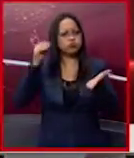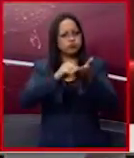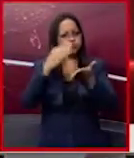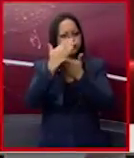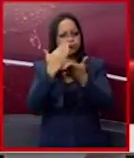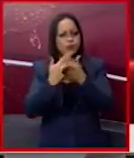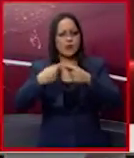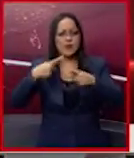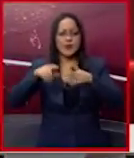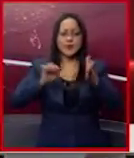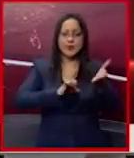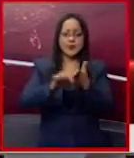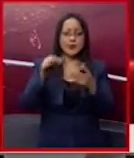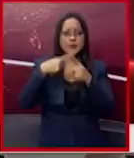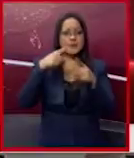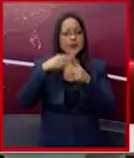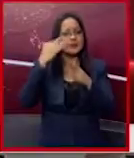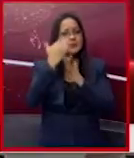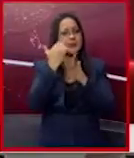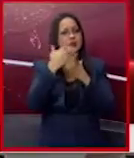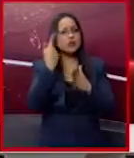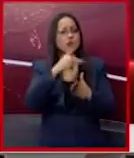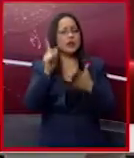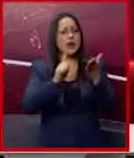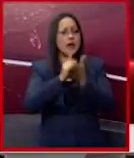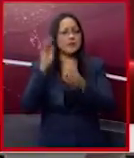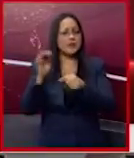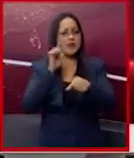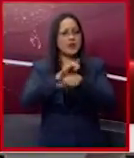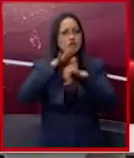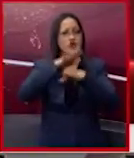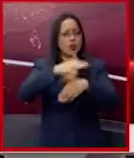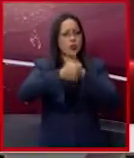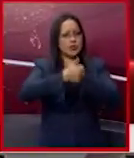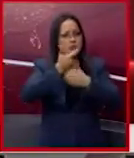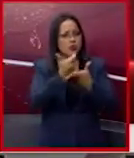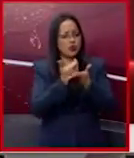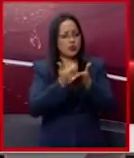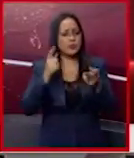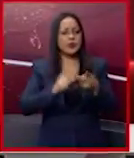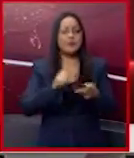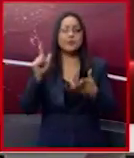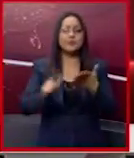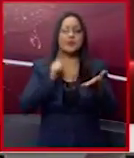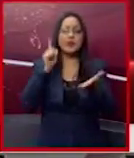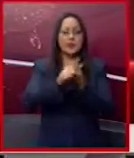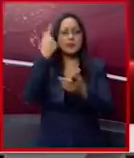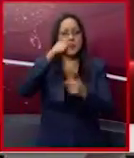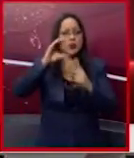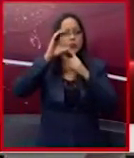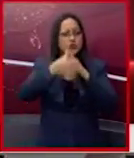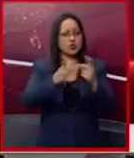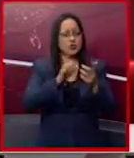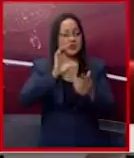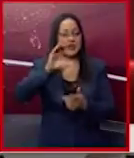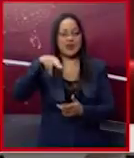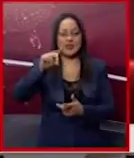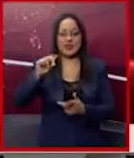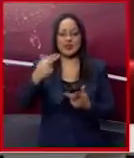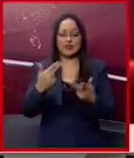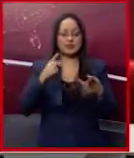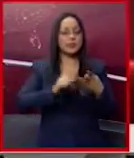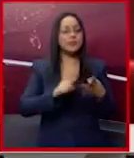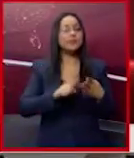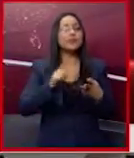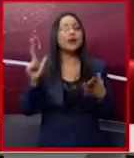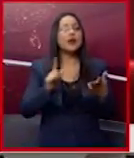y derogan diversas disposiciones de la Ley Federal de Competencia Económica, de la Ley de la Comisión Nacional de los Derechos Humanos, de